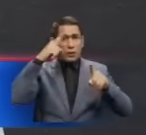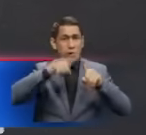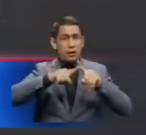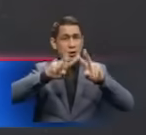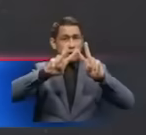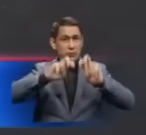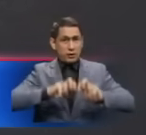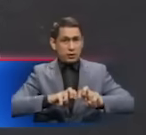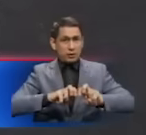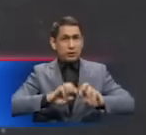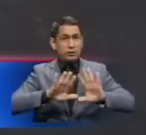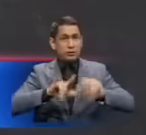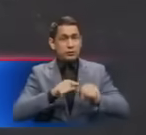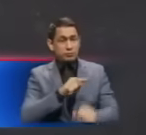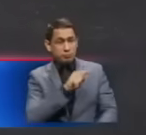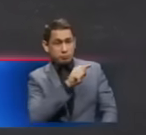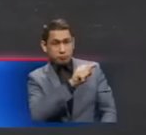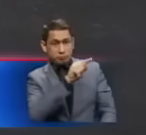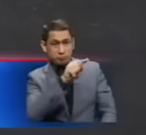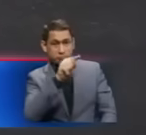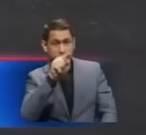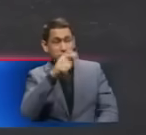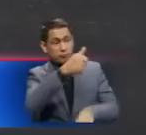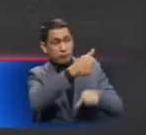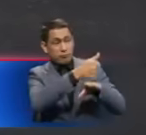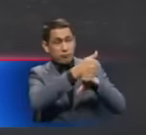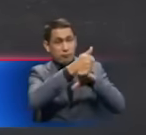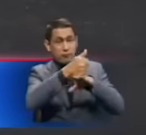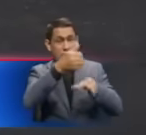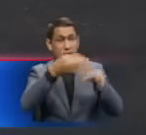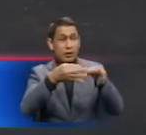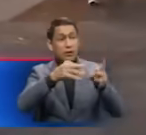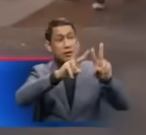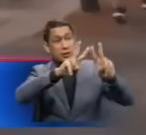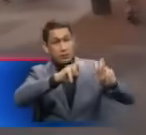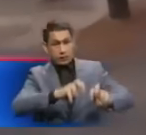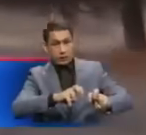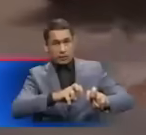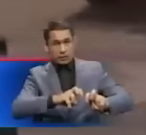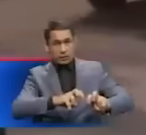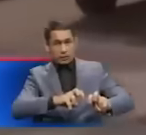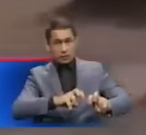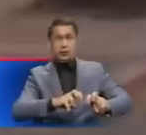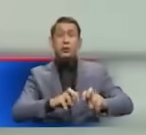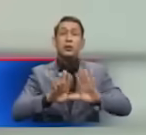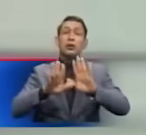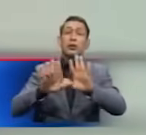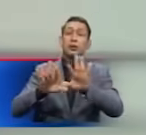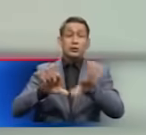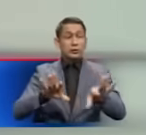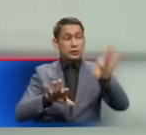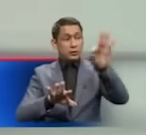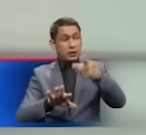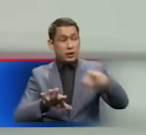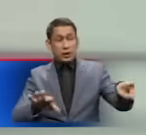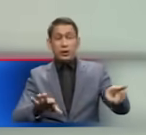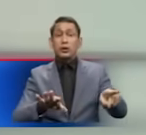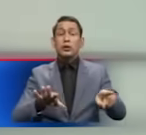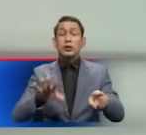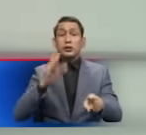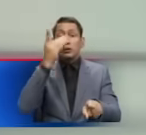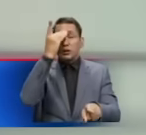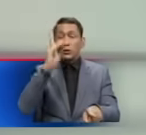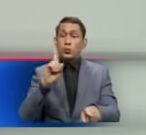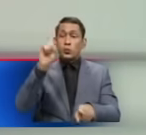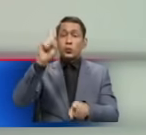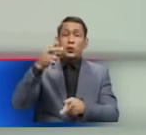los magistrados, que son materia de indagación, fueron propuestos por un exministro del correísmo. No nos podemos olvidar que el caso Purga